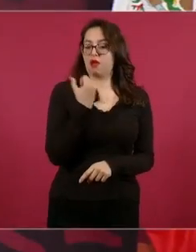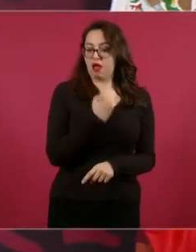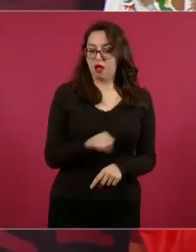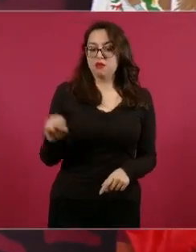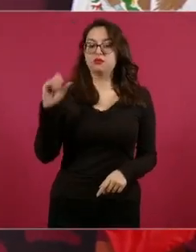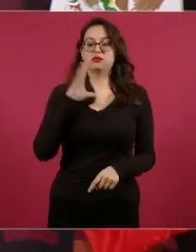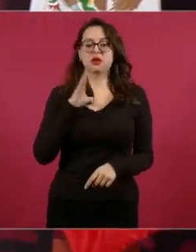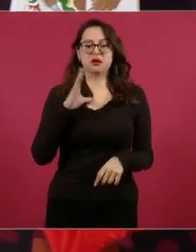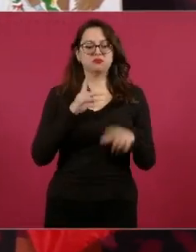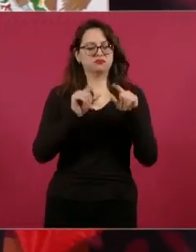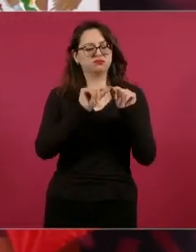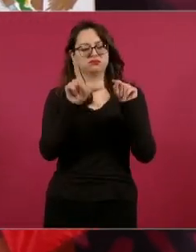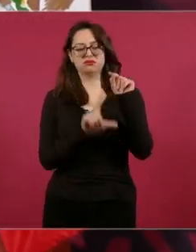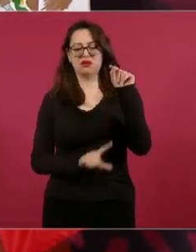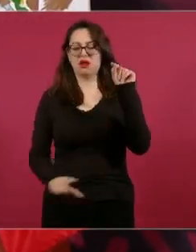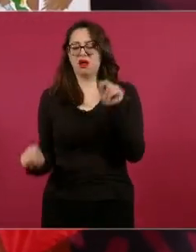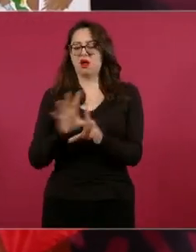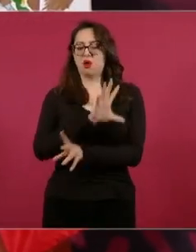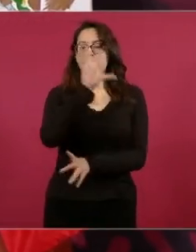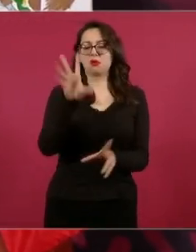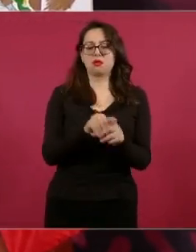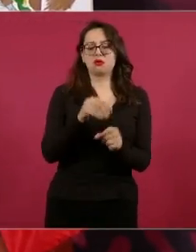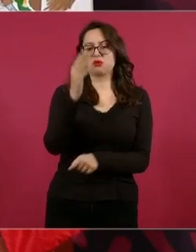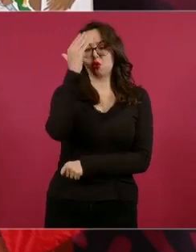iniciadores, precursores del movimiento,